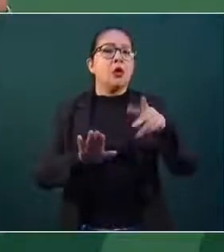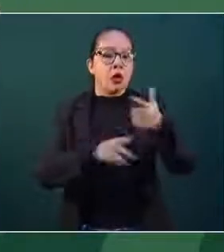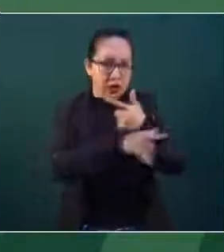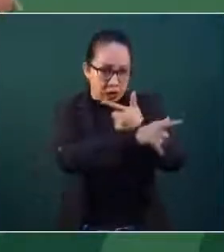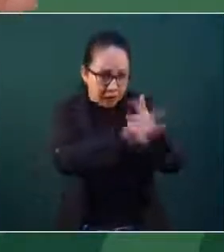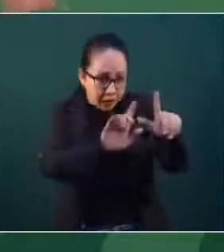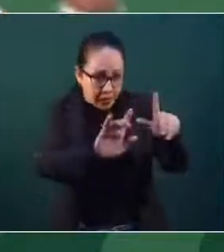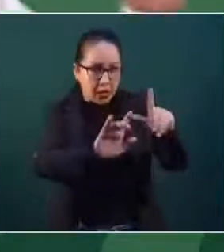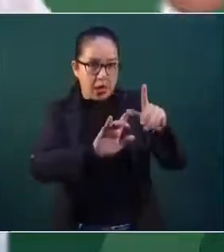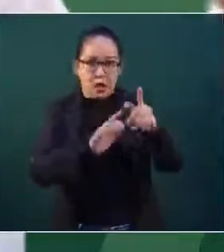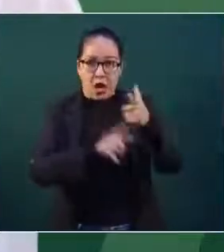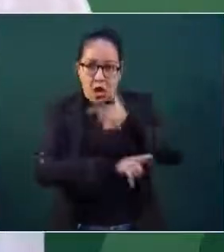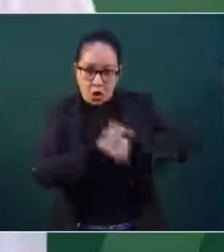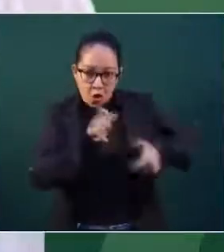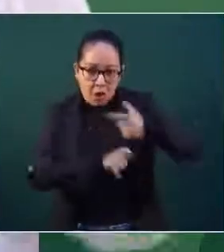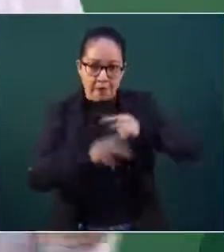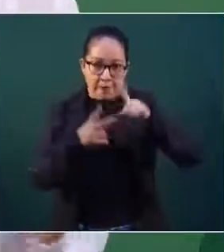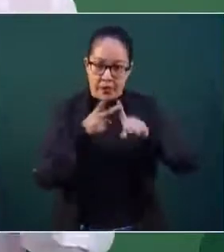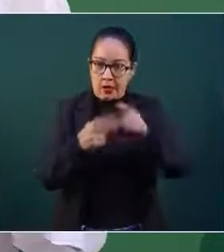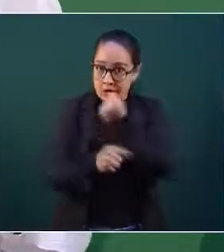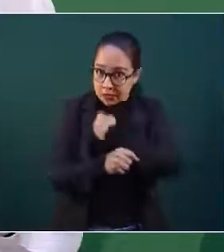economía, salud,